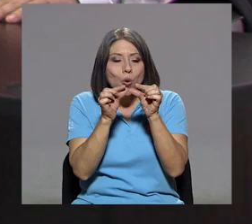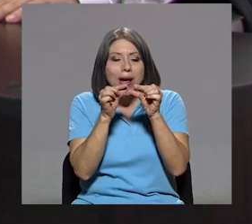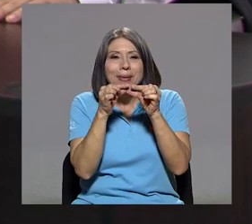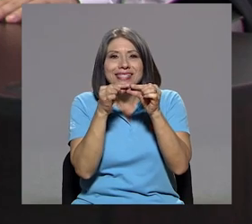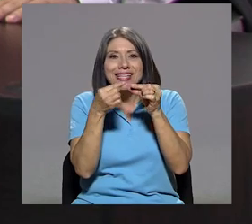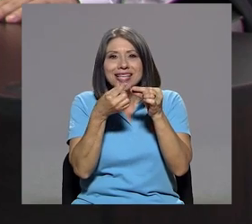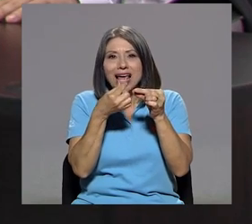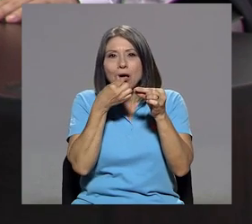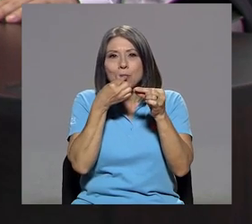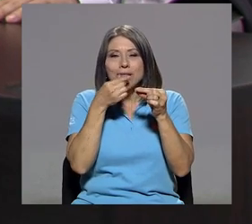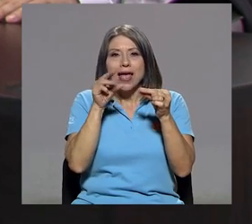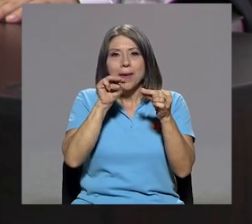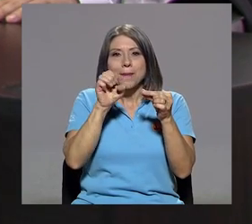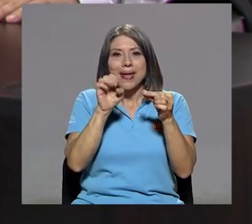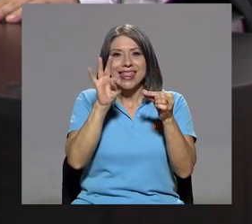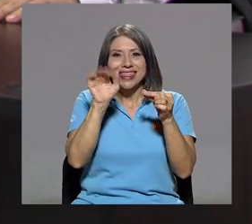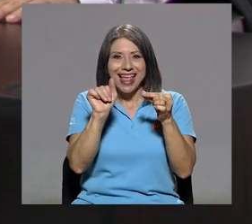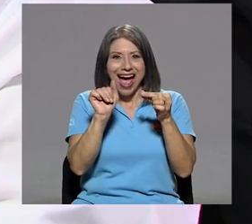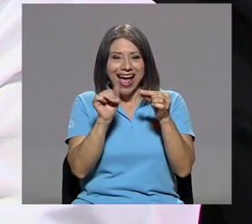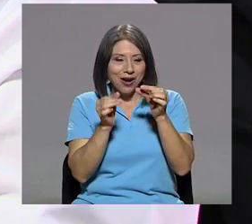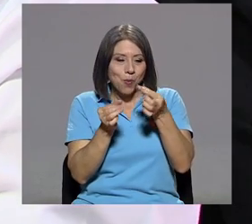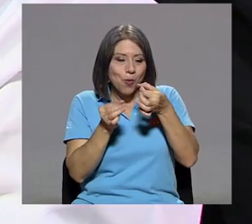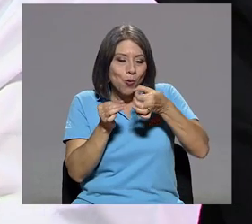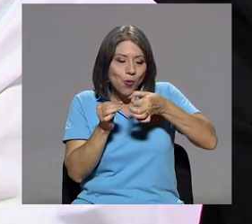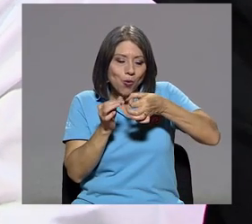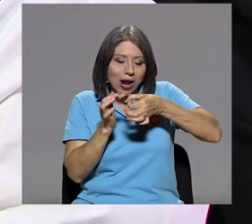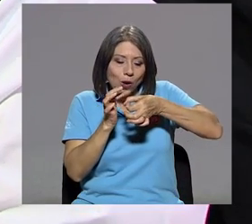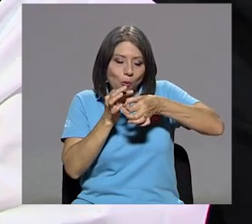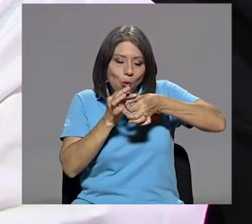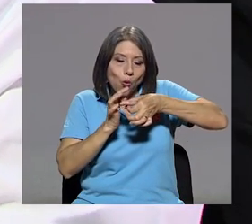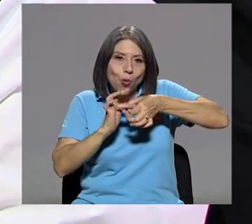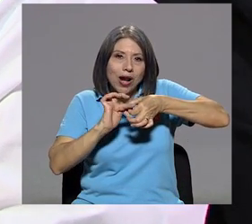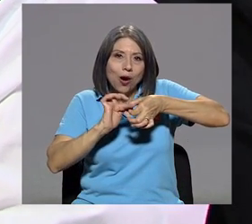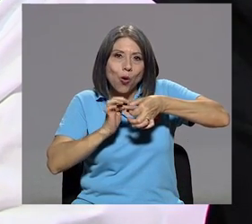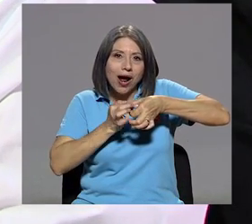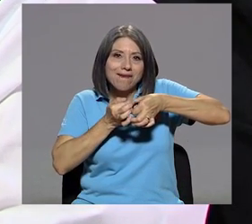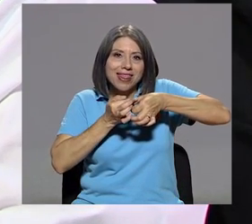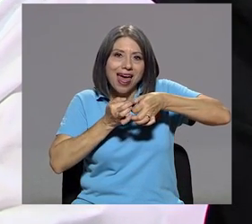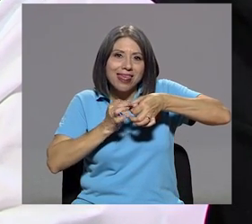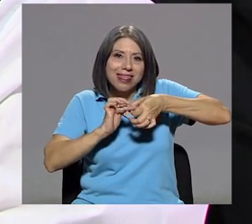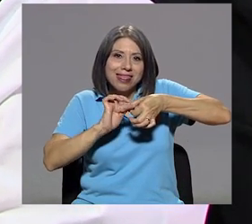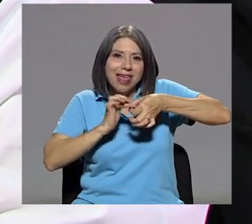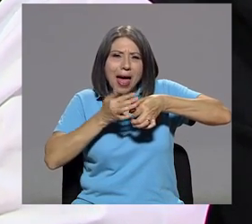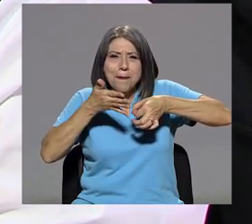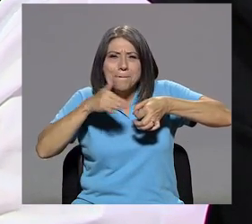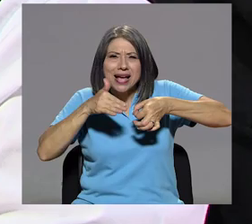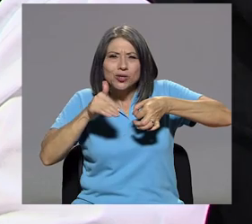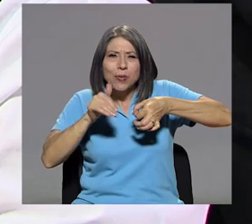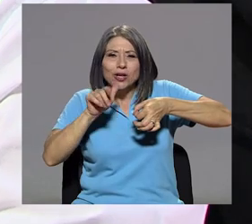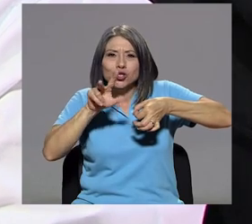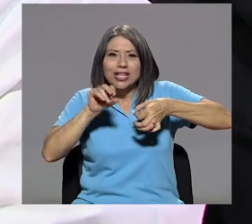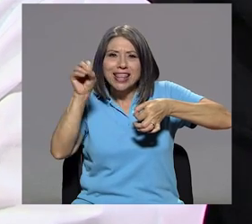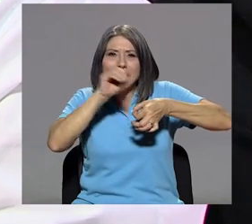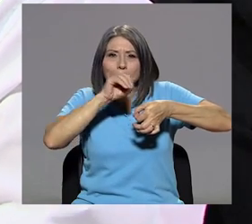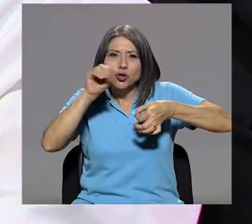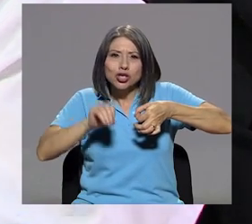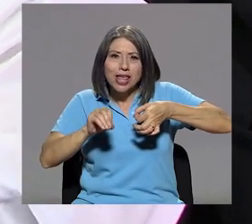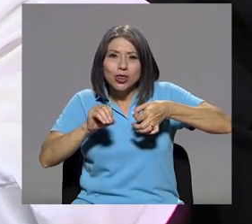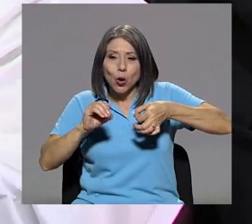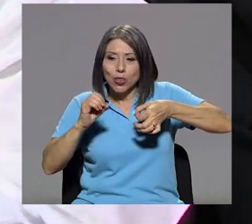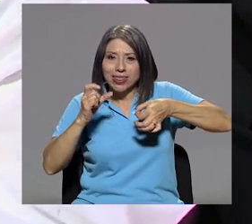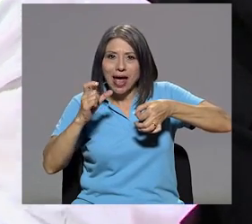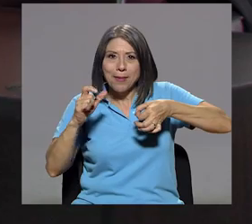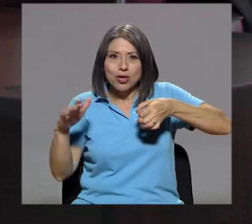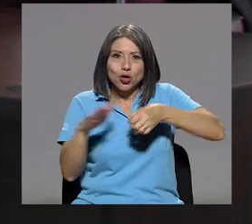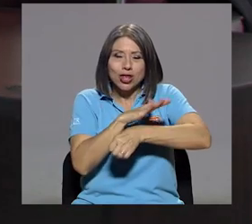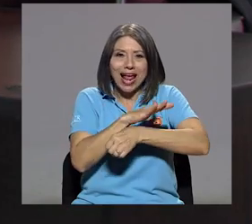pequeña concavidad. Esa concavidad, más o menos, es de como del 30% del tamaño total. Entonces, imaginémonos